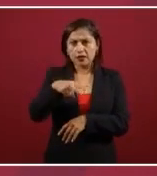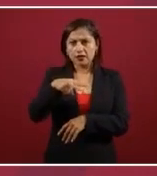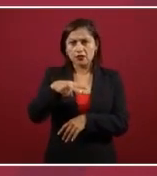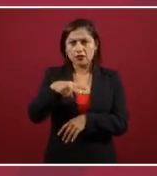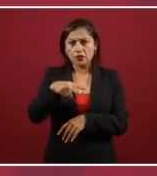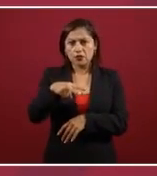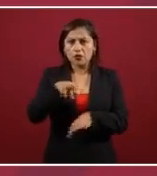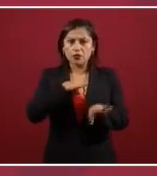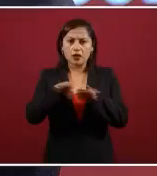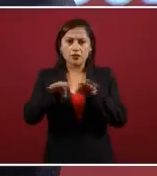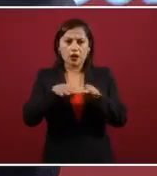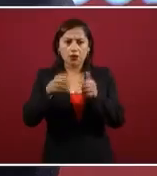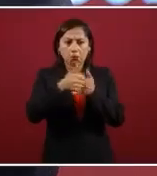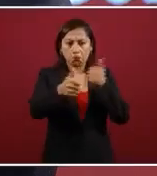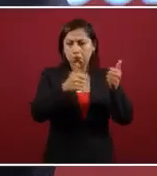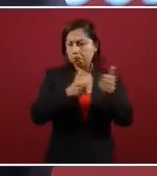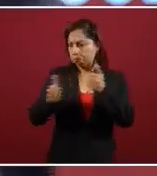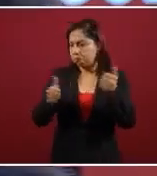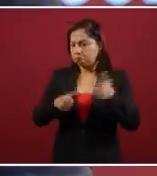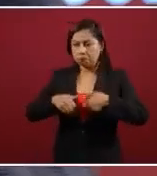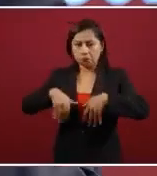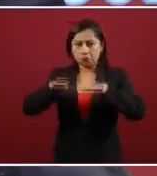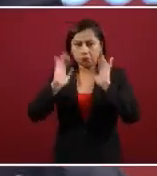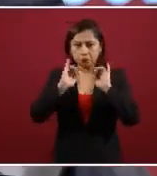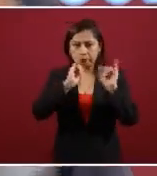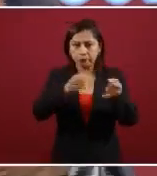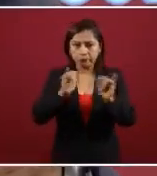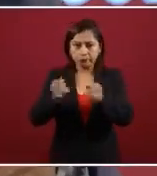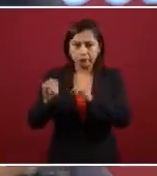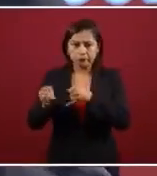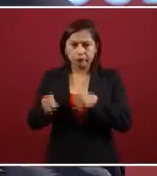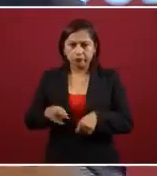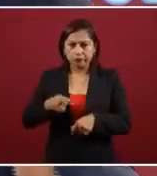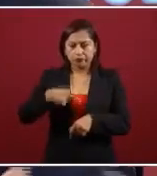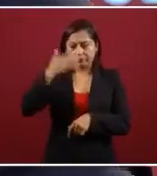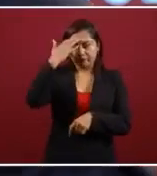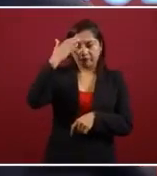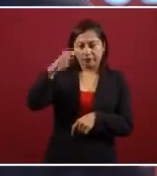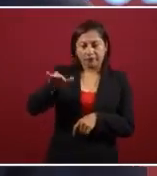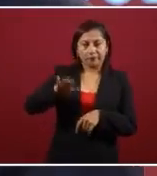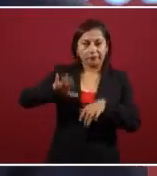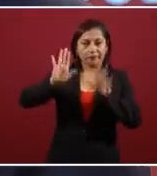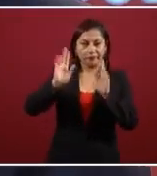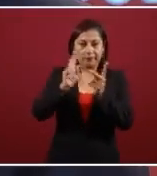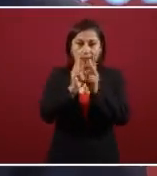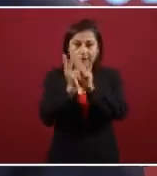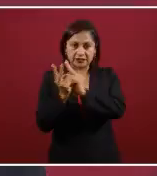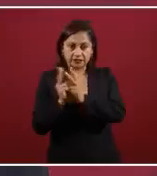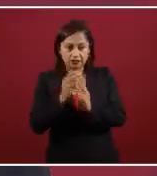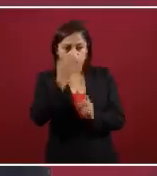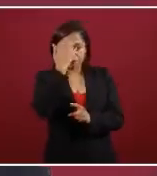en lo suyo, a veces no se conoce bien al vecino,